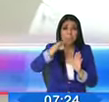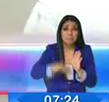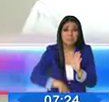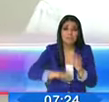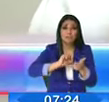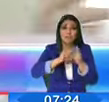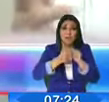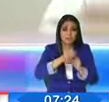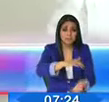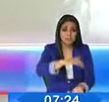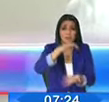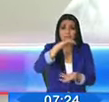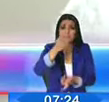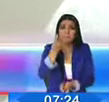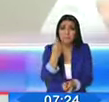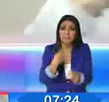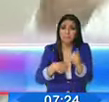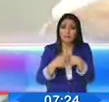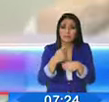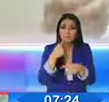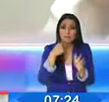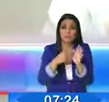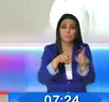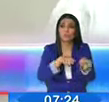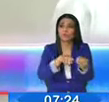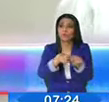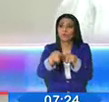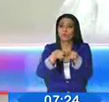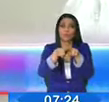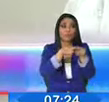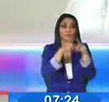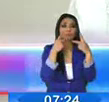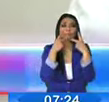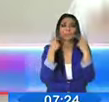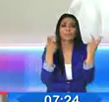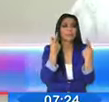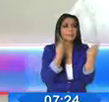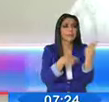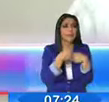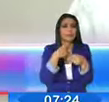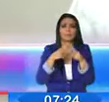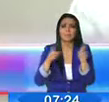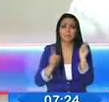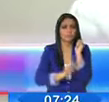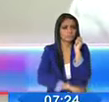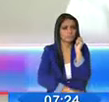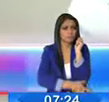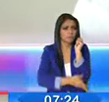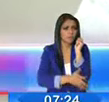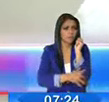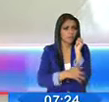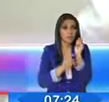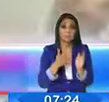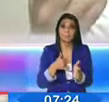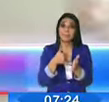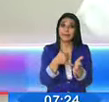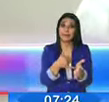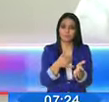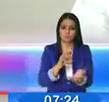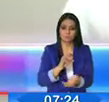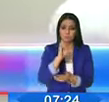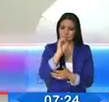hacen una venta es pobre sin un concurso público y resulta que no hay castigo se presenta un premio de 0